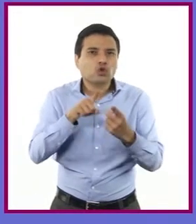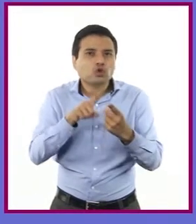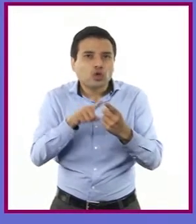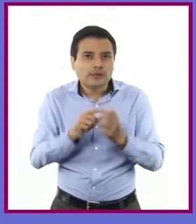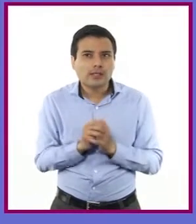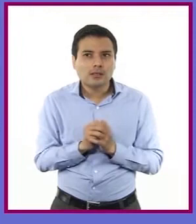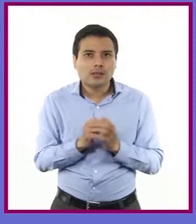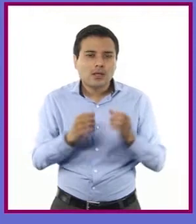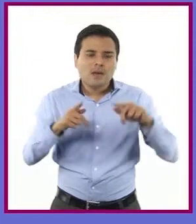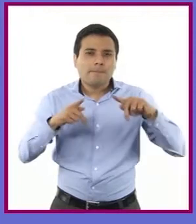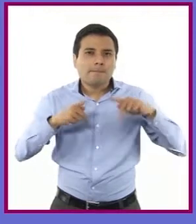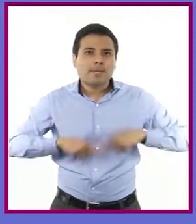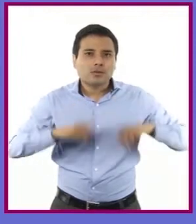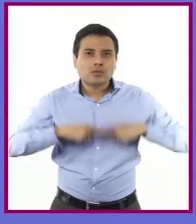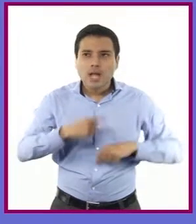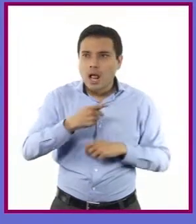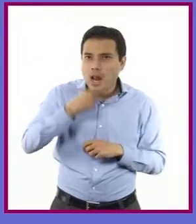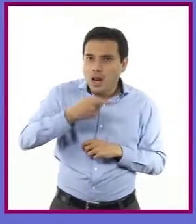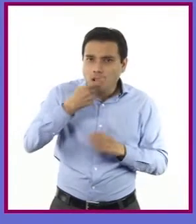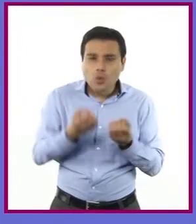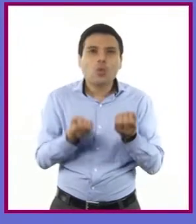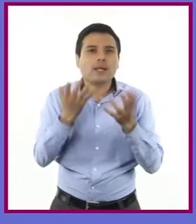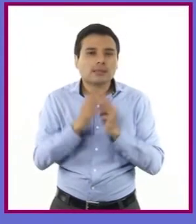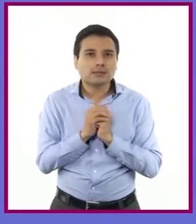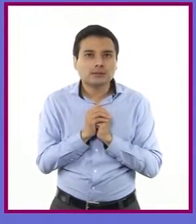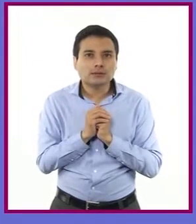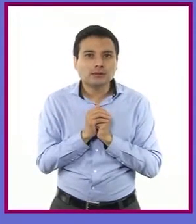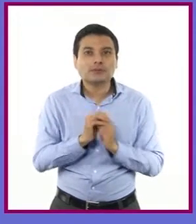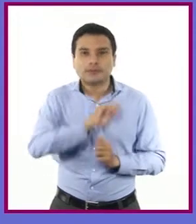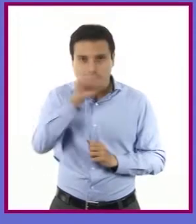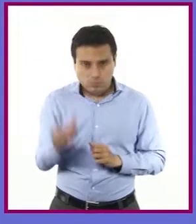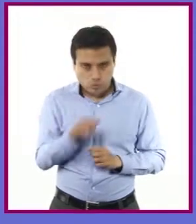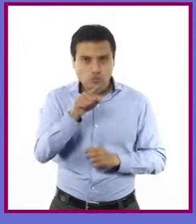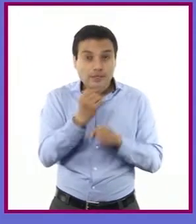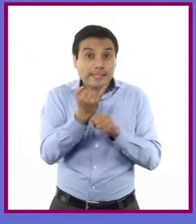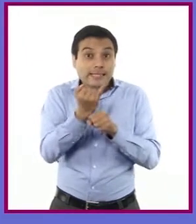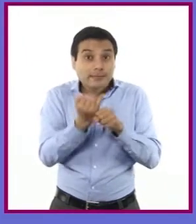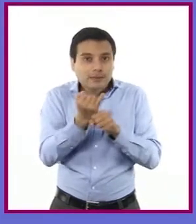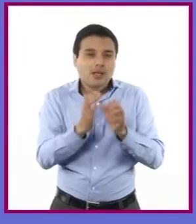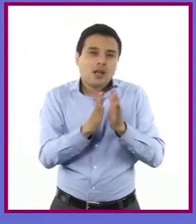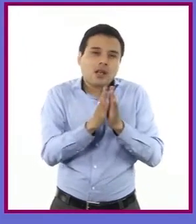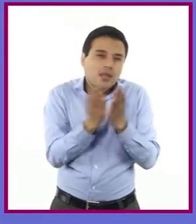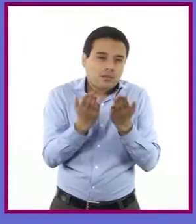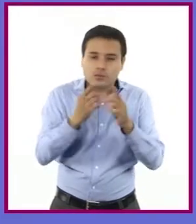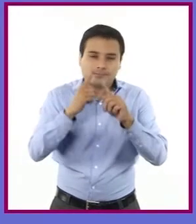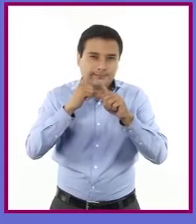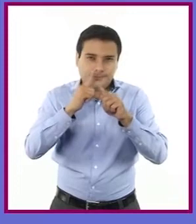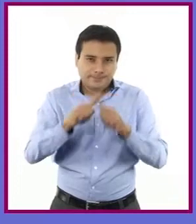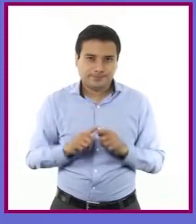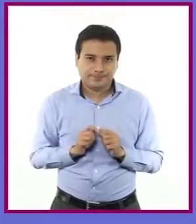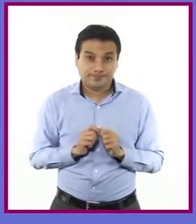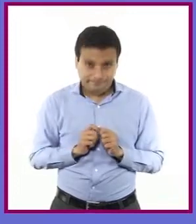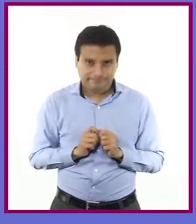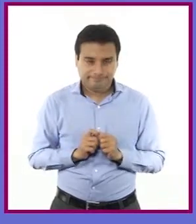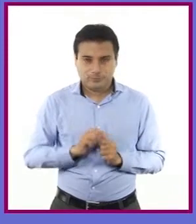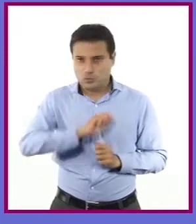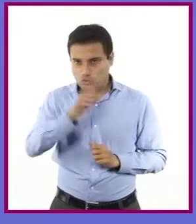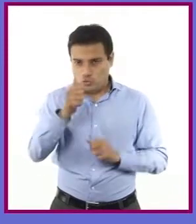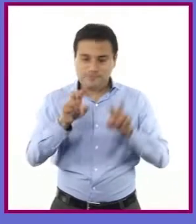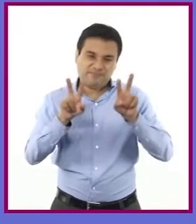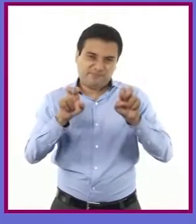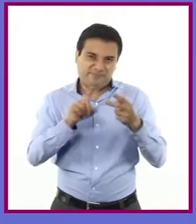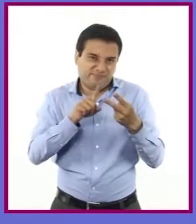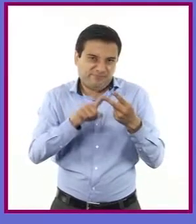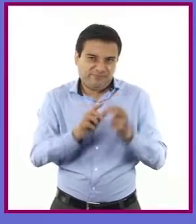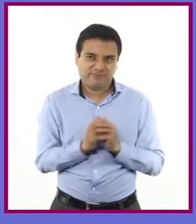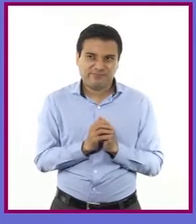¿Cuántos hablantes hay por cada lengua? Y buscamos respuestas en las fuentes para poderlo poner. La segunda categoría podría